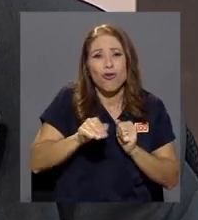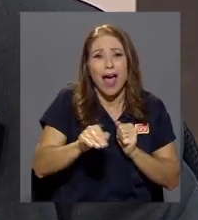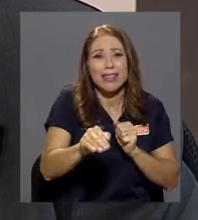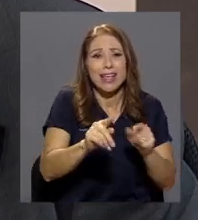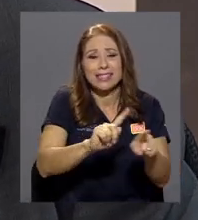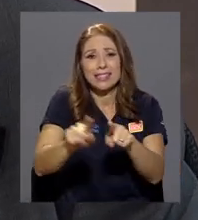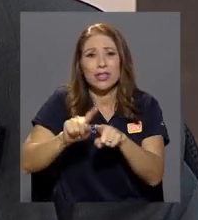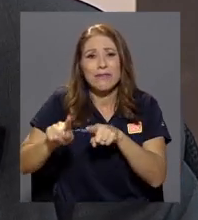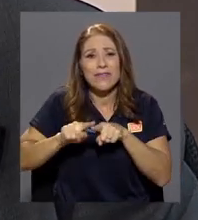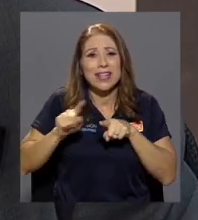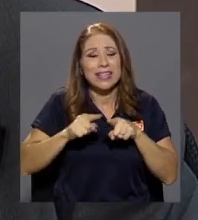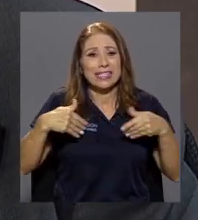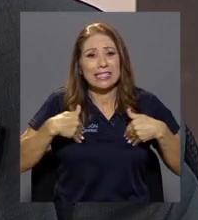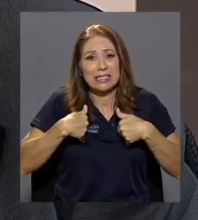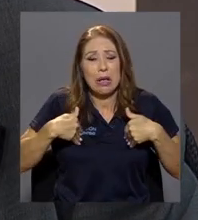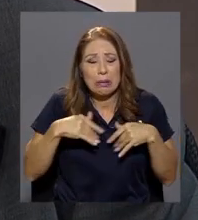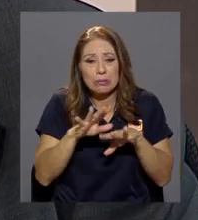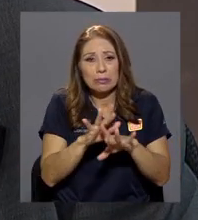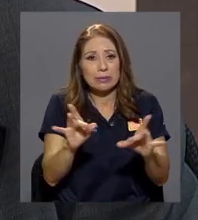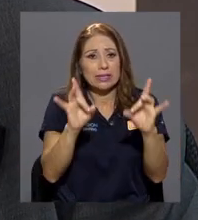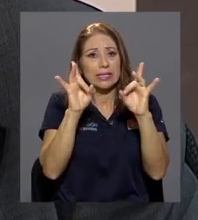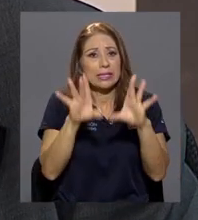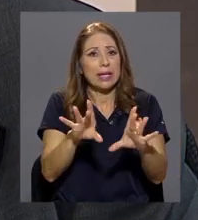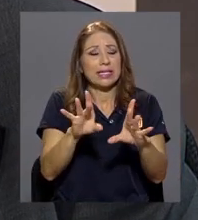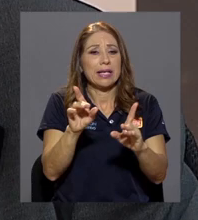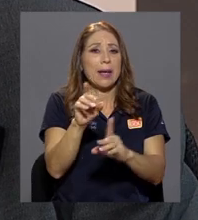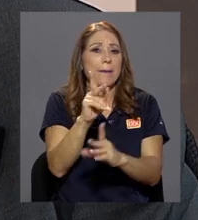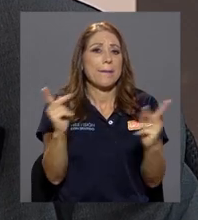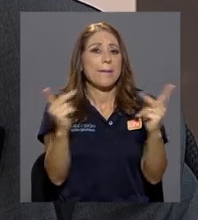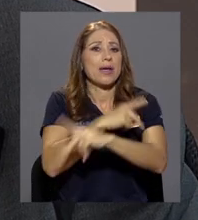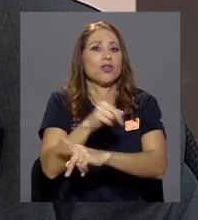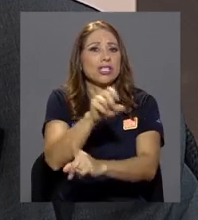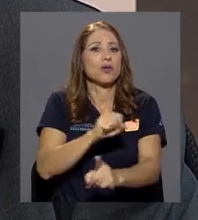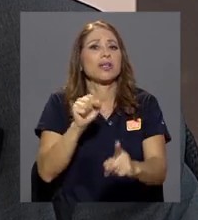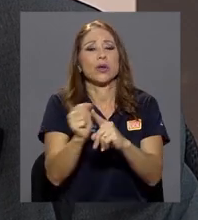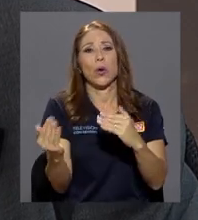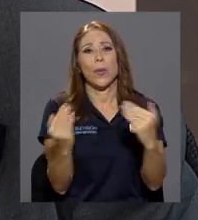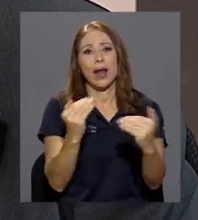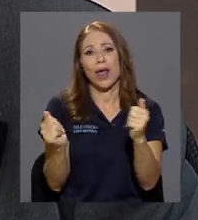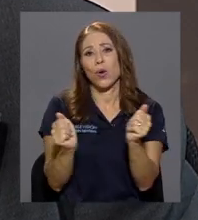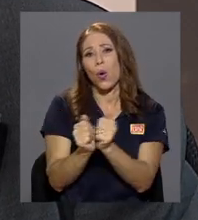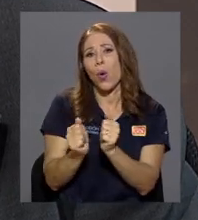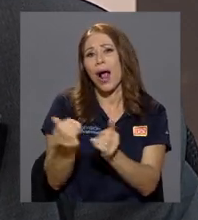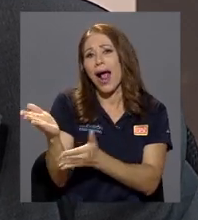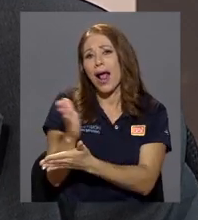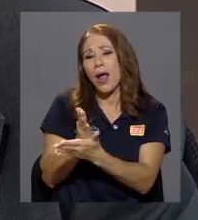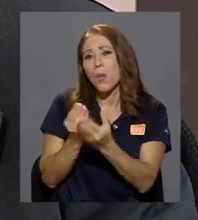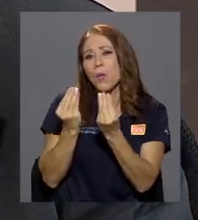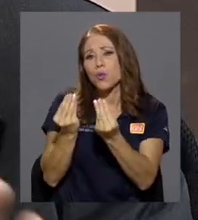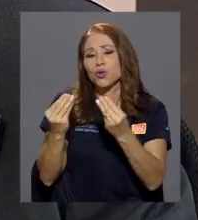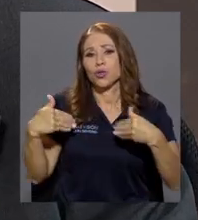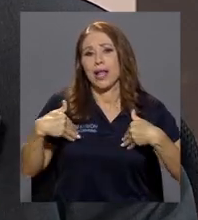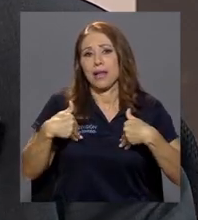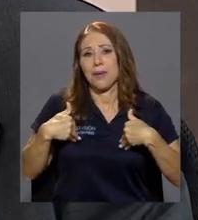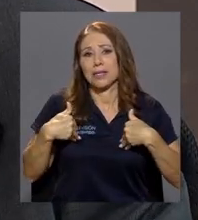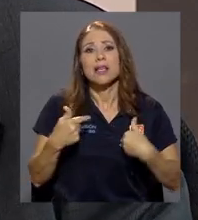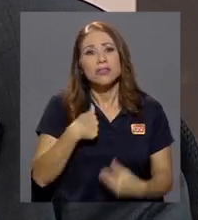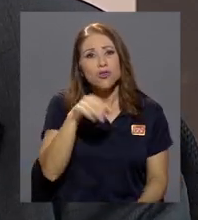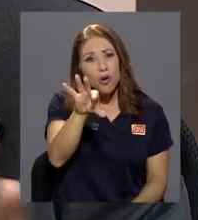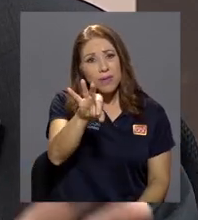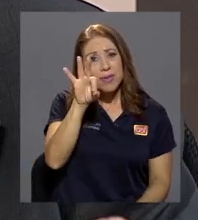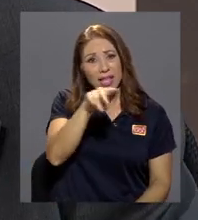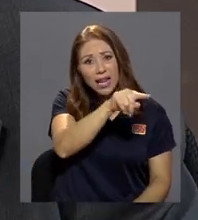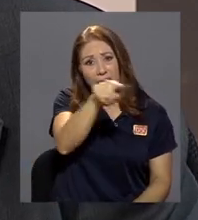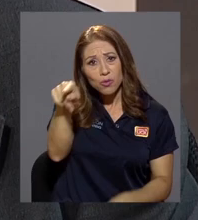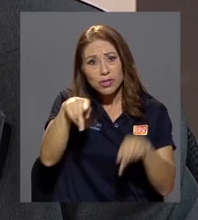con una situación verdaderamente peor que en la que se encontrarían muchos animales con lo cual se invitaría a la ciudadanía sobre